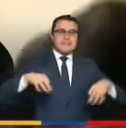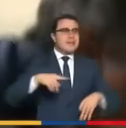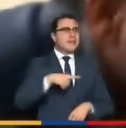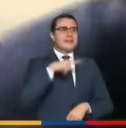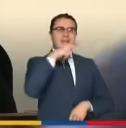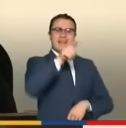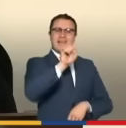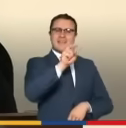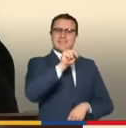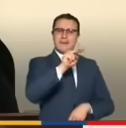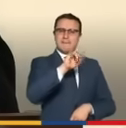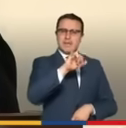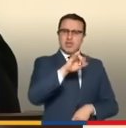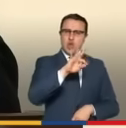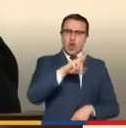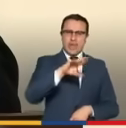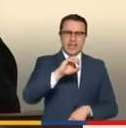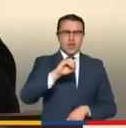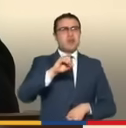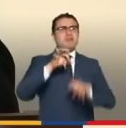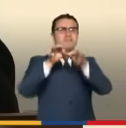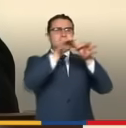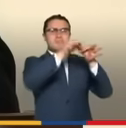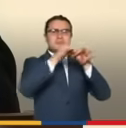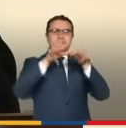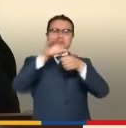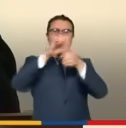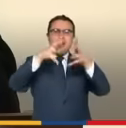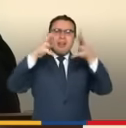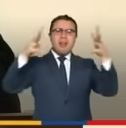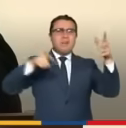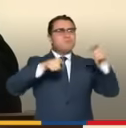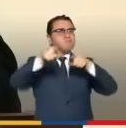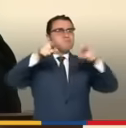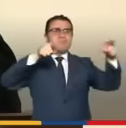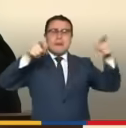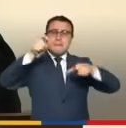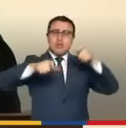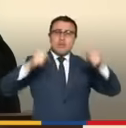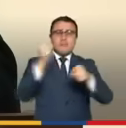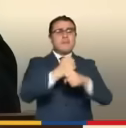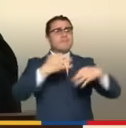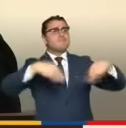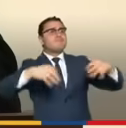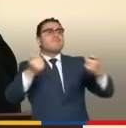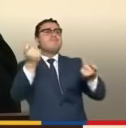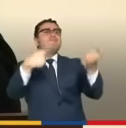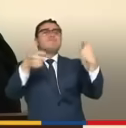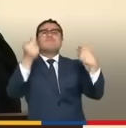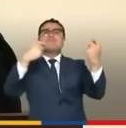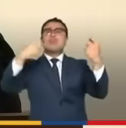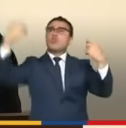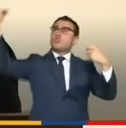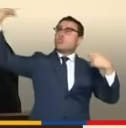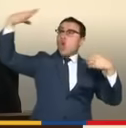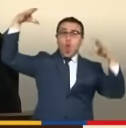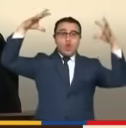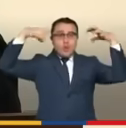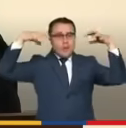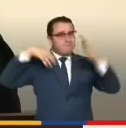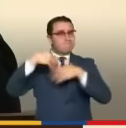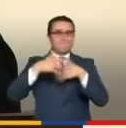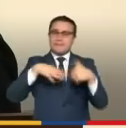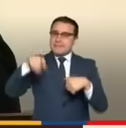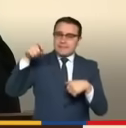las grandes ciudades del país, que bajo la lluvia, bajo el sol, tienen que ver si consiguen para el otro